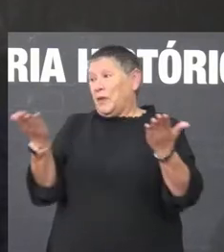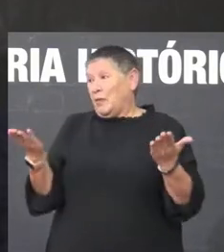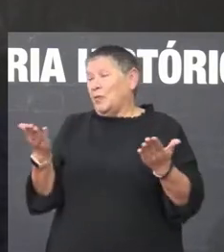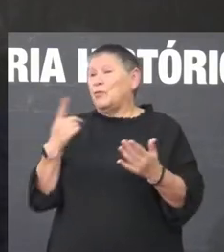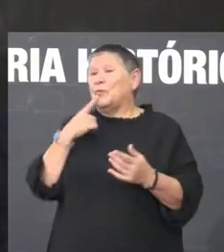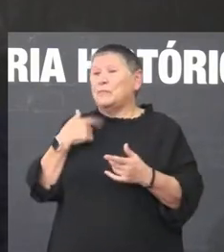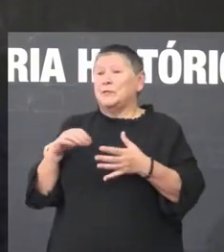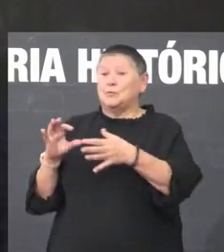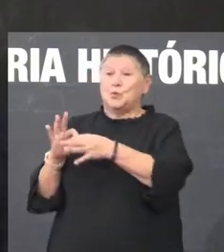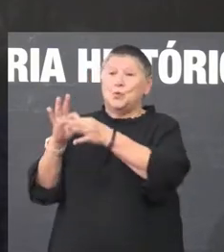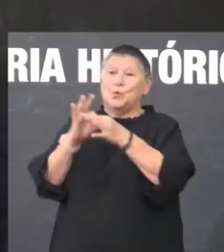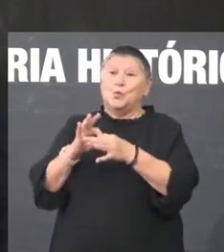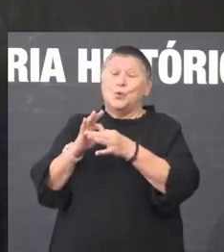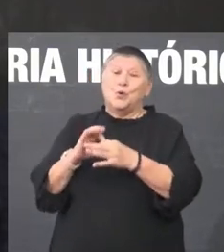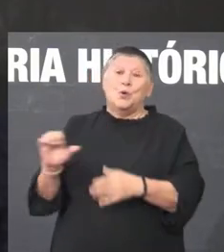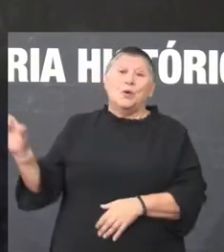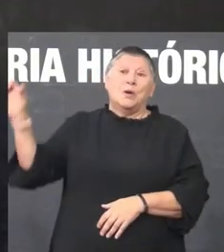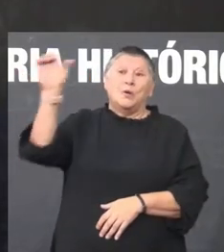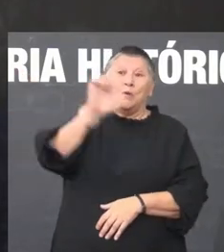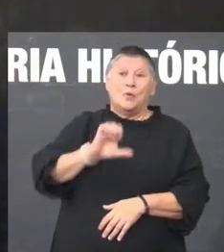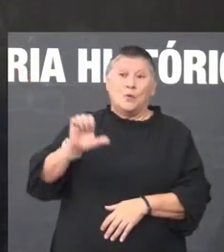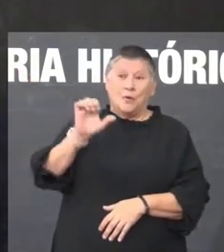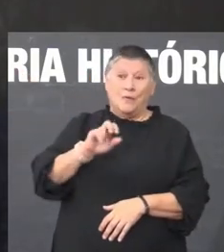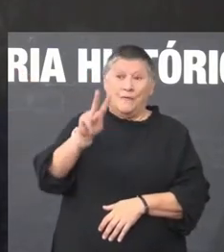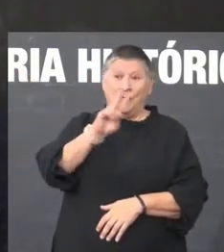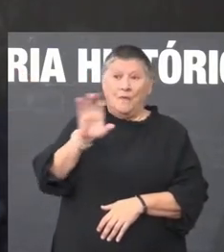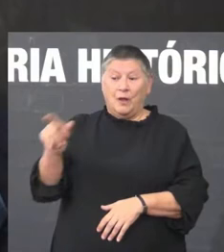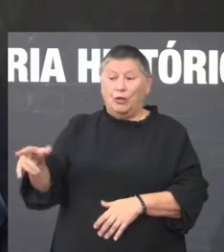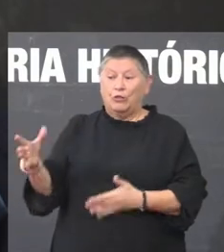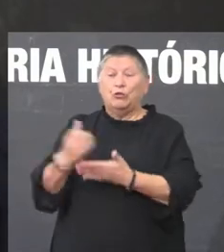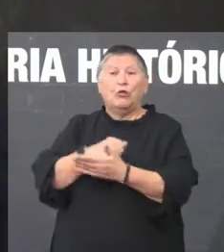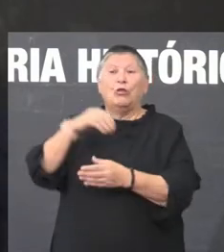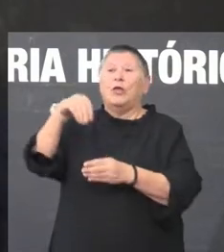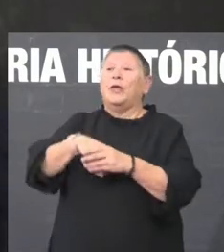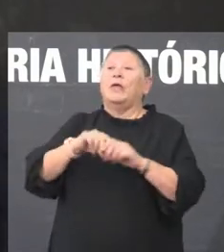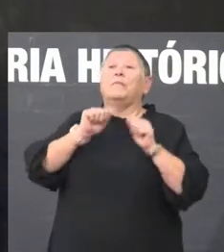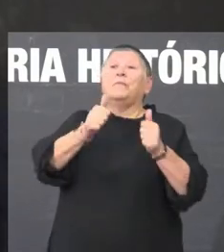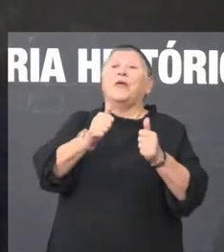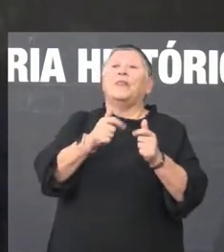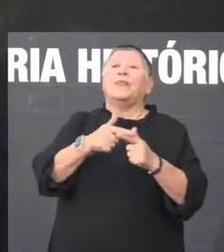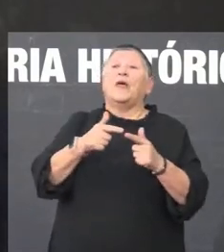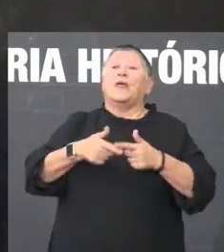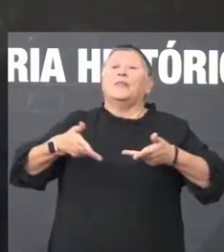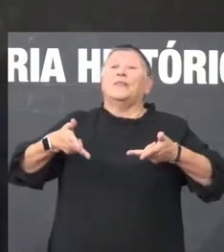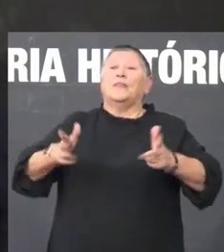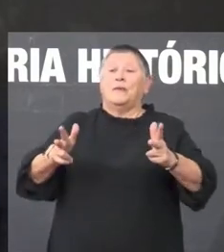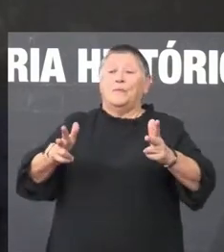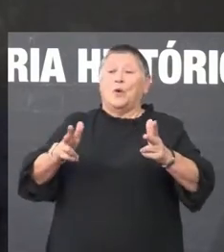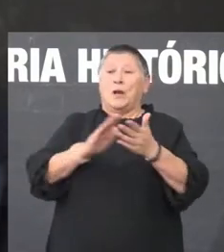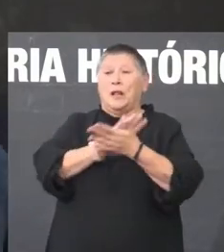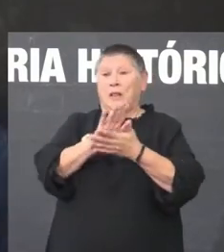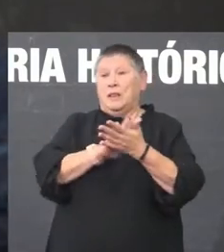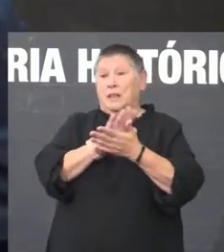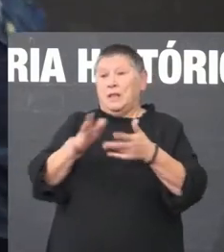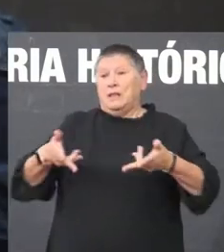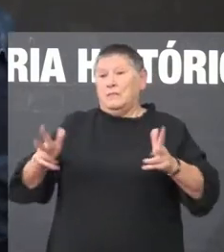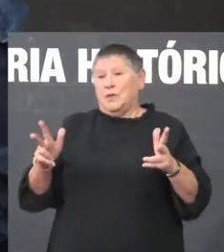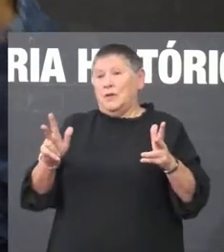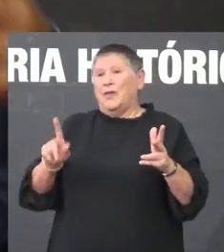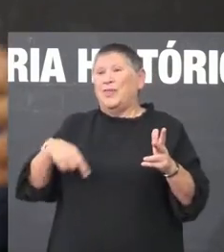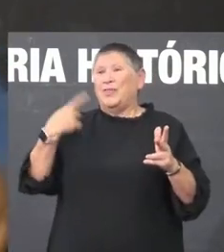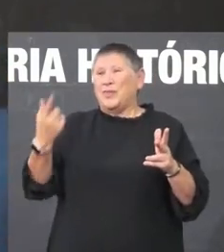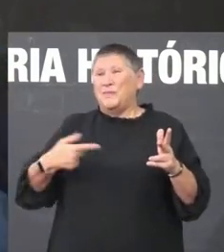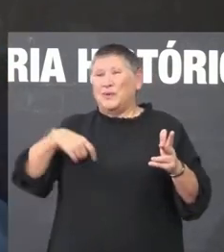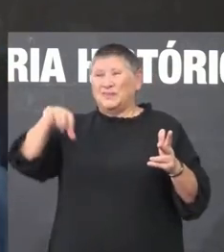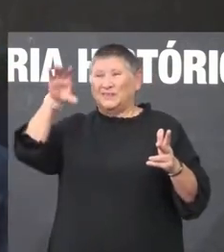Europea, en donde todo empieza y todo acaba en la democracia, que después de haber contemplado